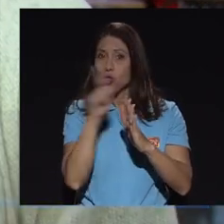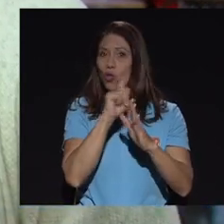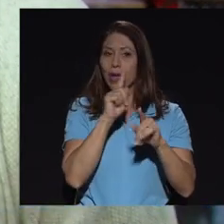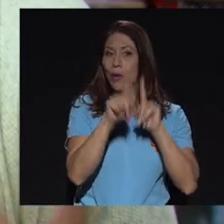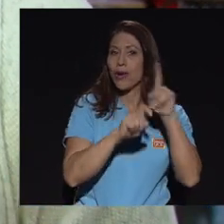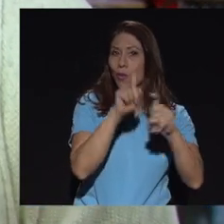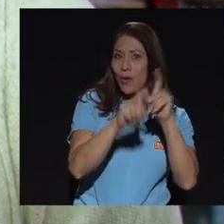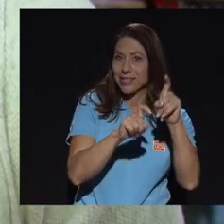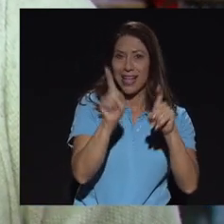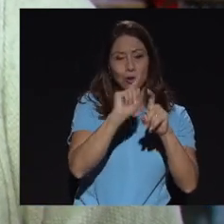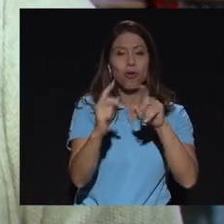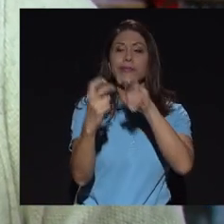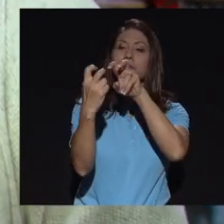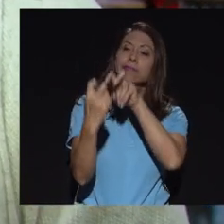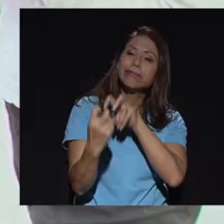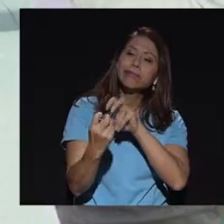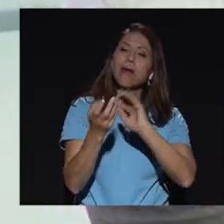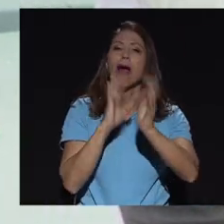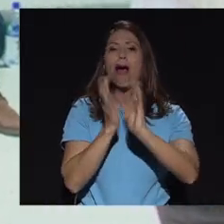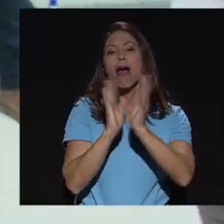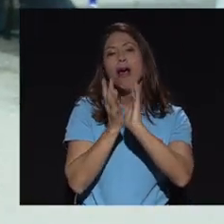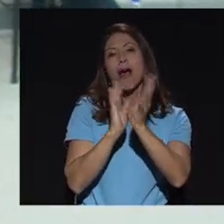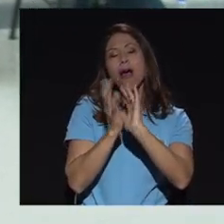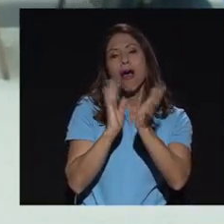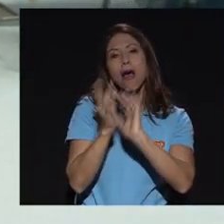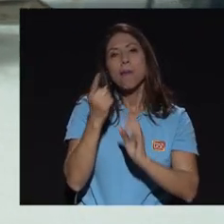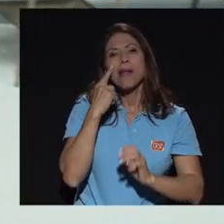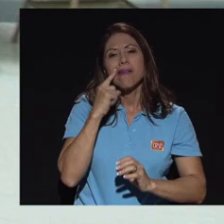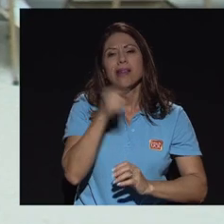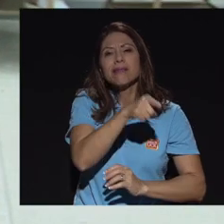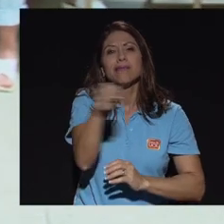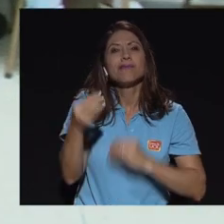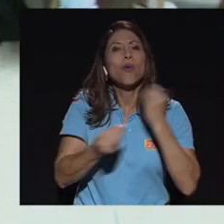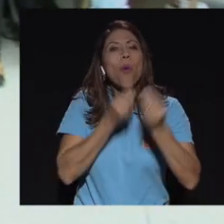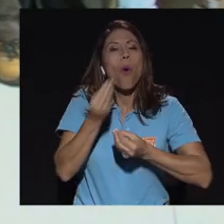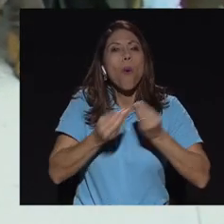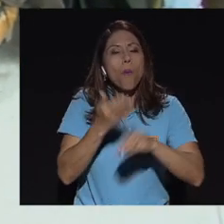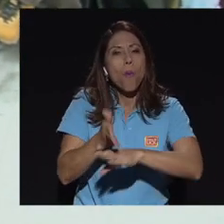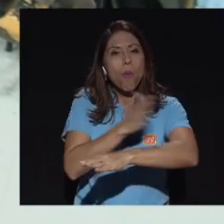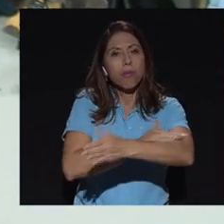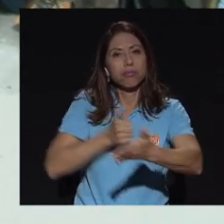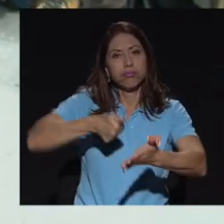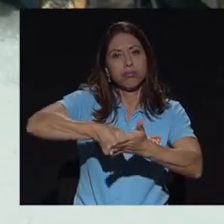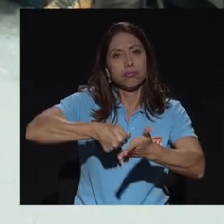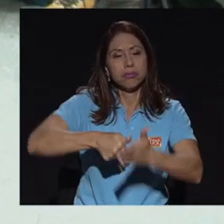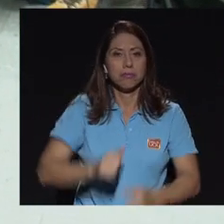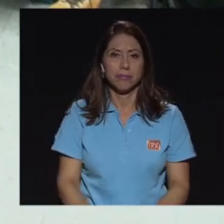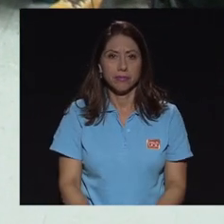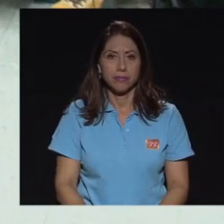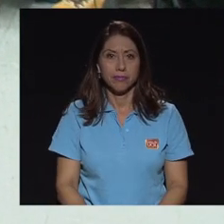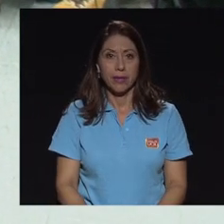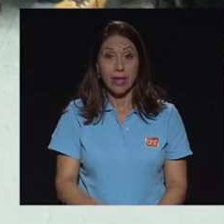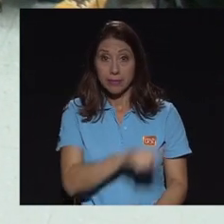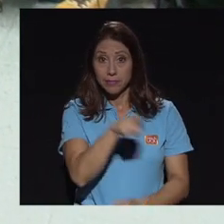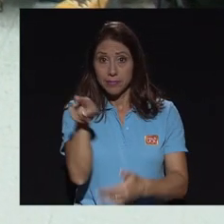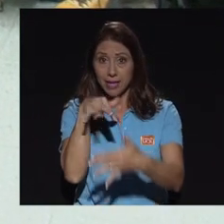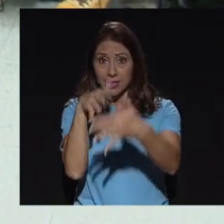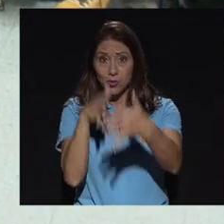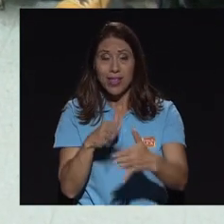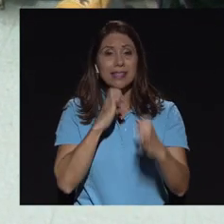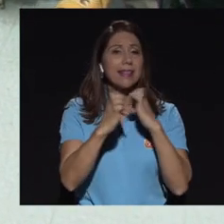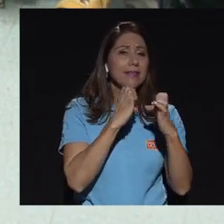que se sentaran y conversaran con la gente para ver cómo estaba ese termómetro antes de las elecciones. Los estudiantes